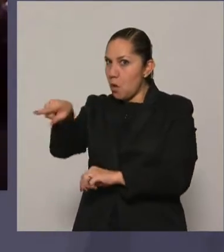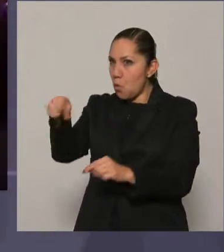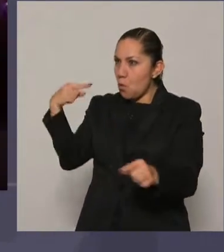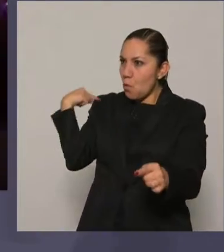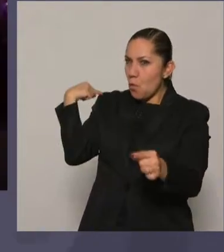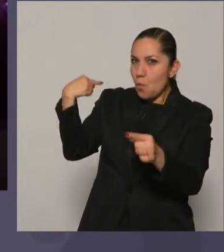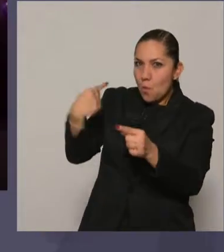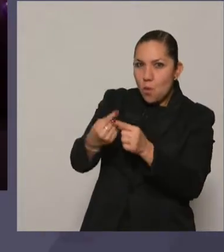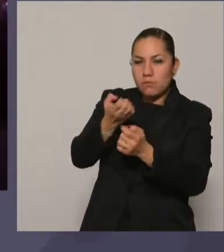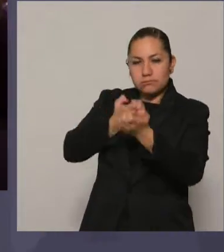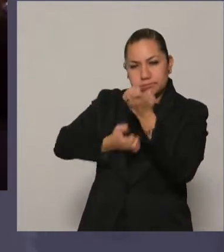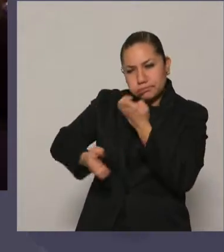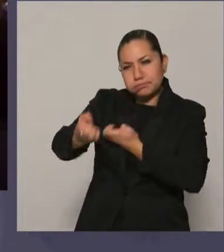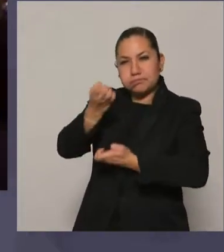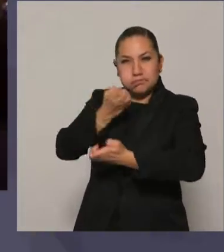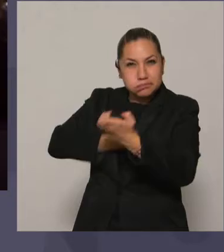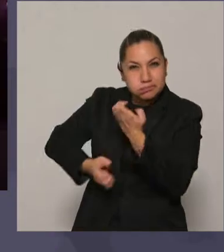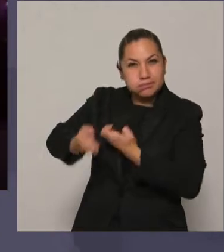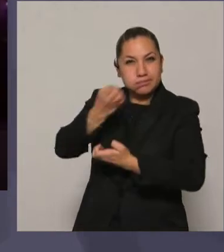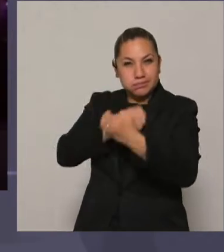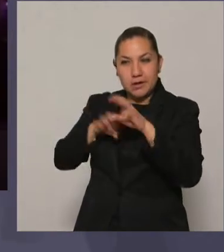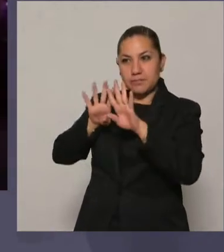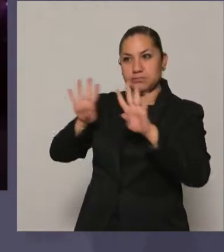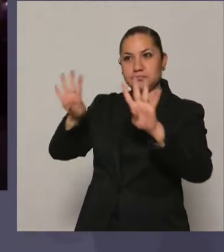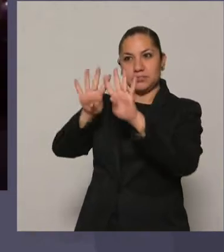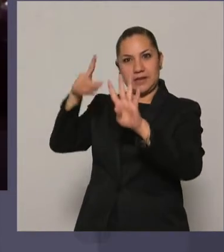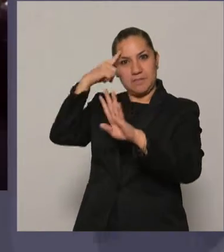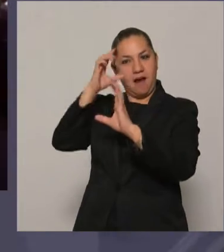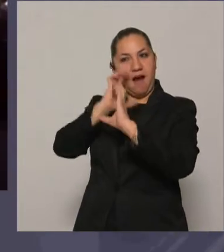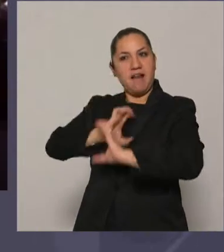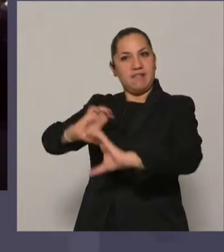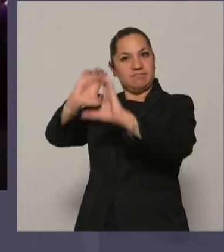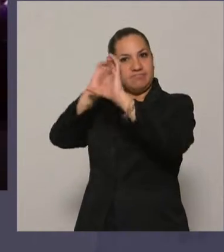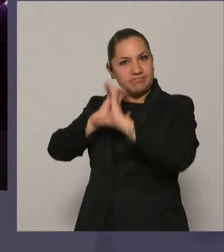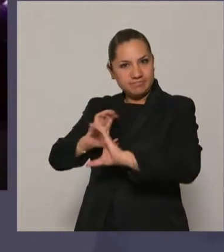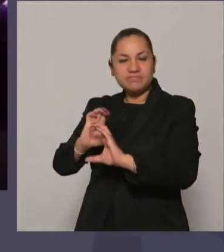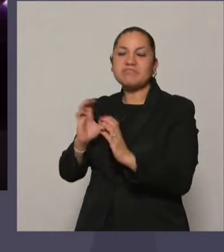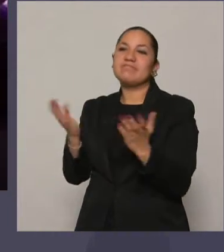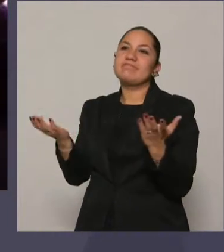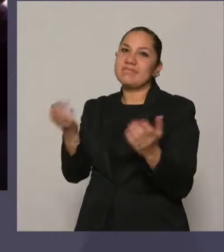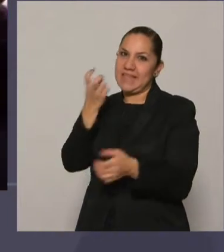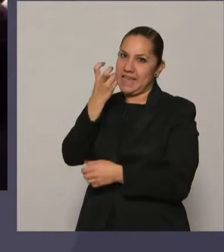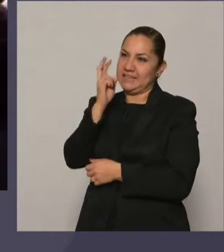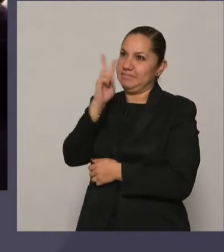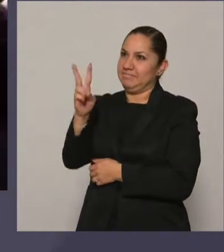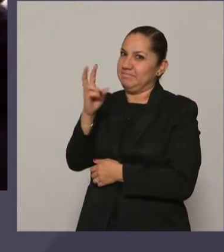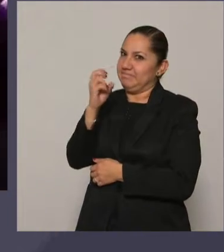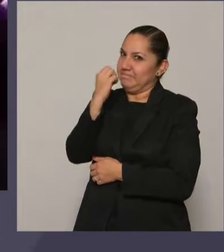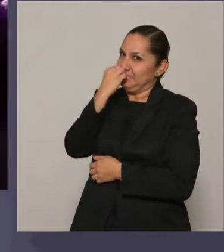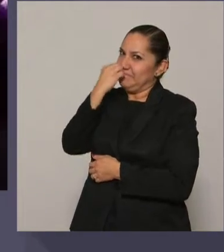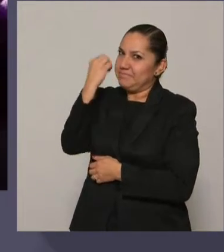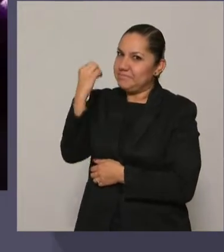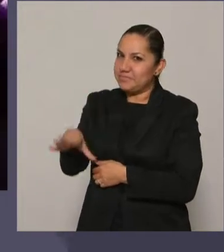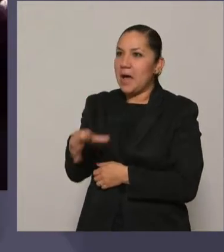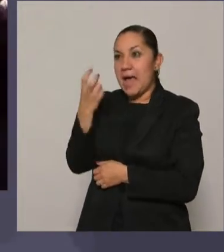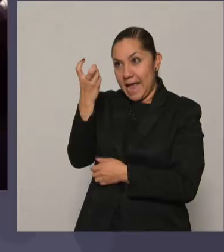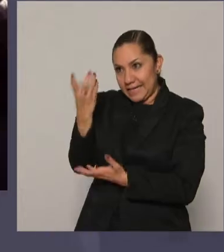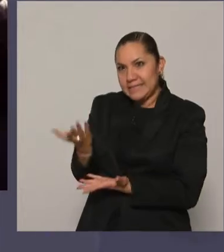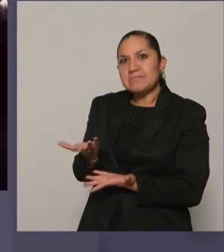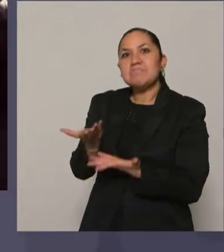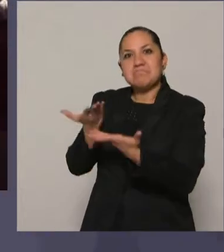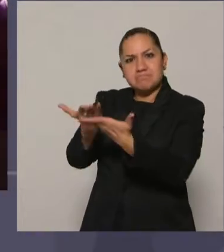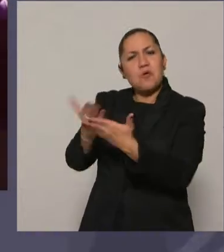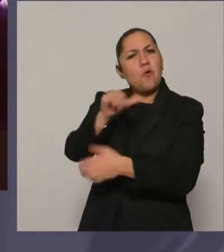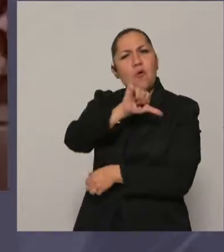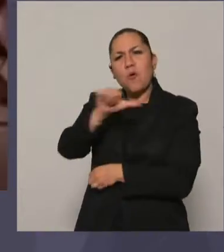para participar en esta gala y ya está el ensayo, entonces por supuesto que esto es uno de los atractivos. ¿Cuál otro, Carlos McKinley? Bueno,